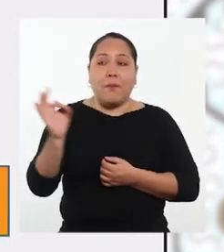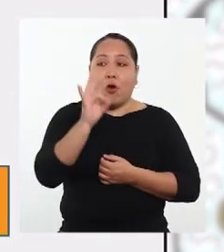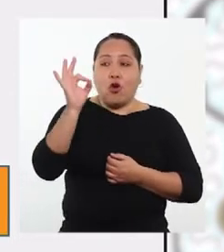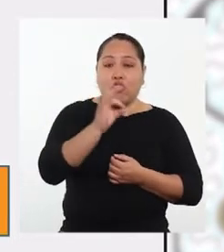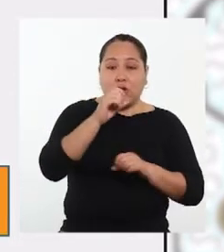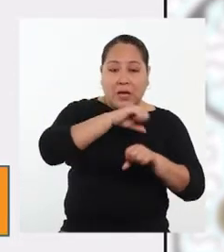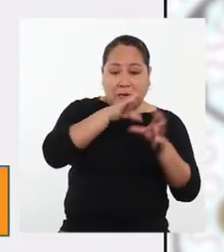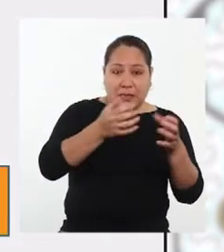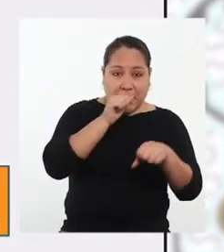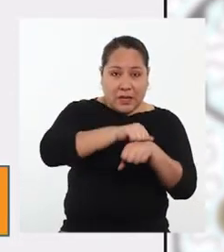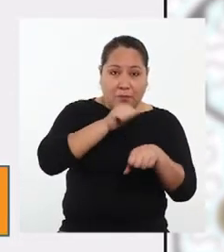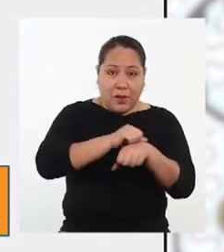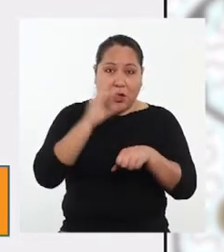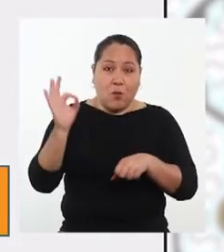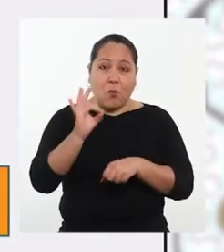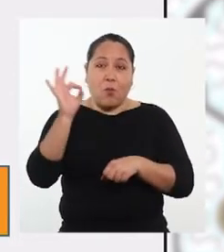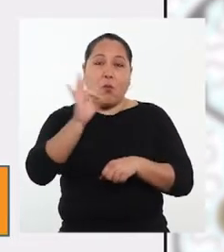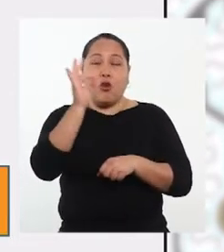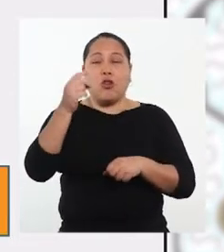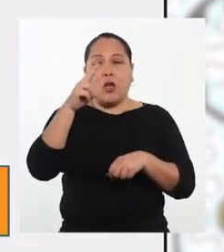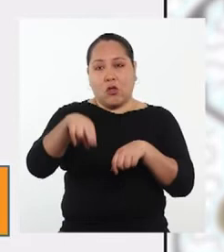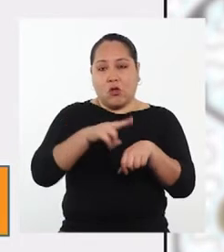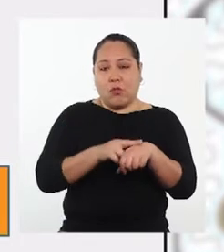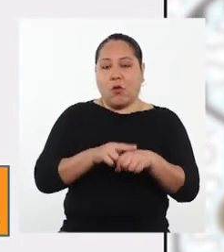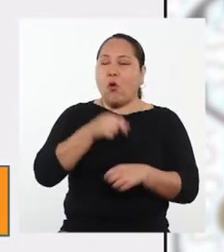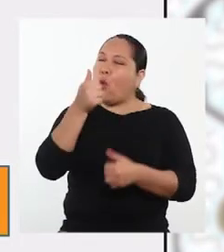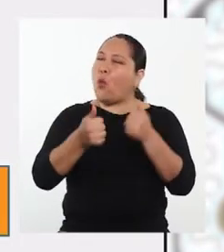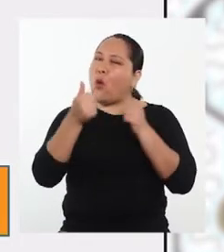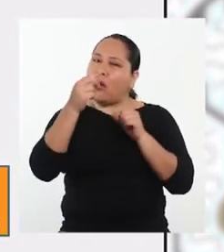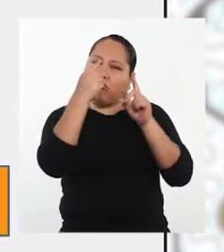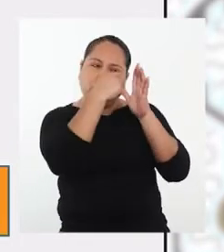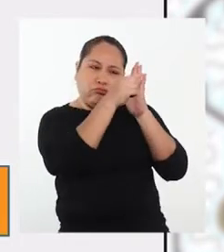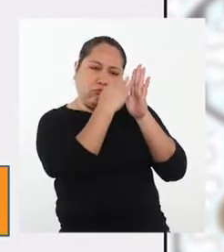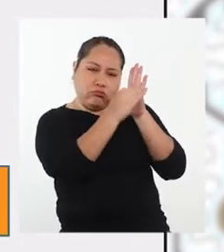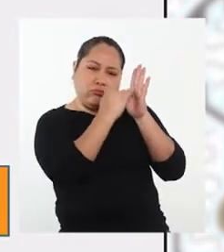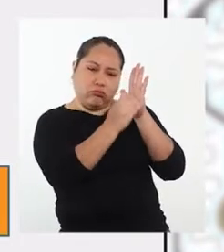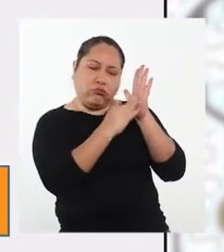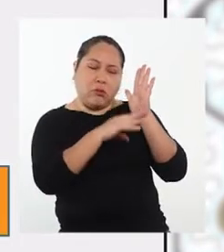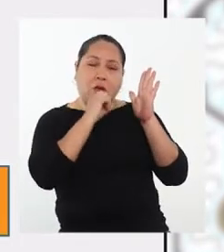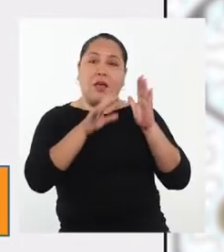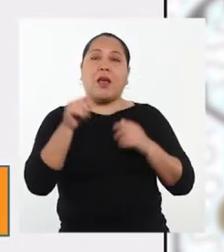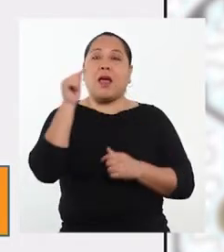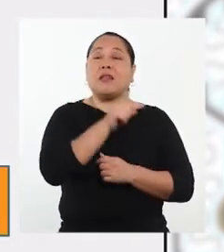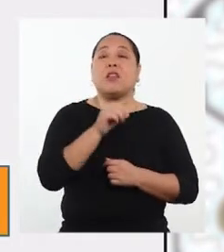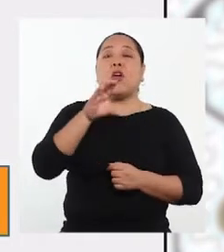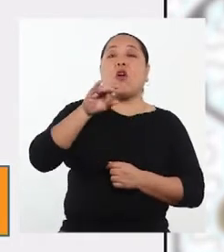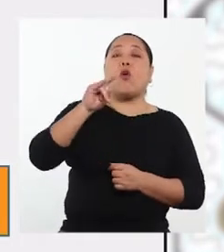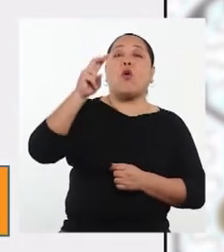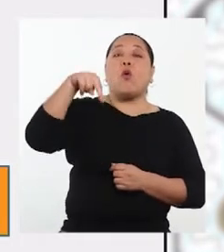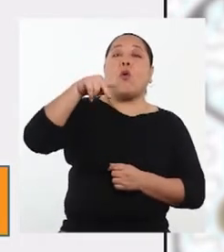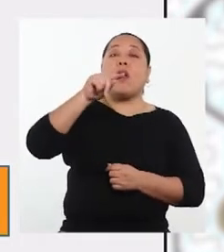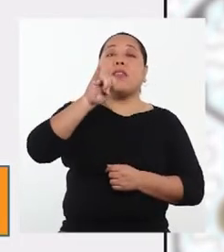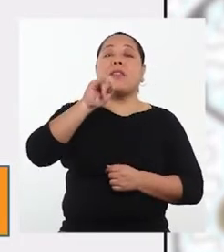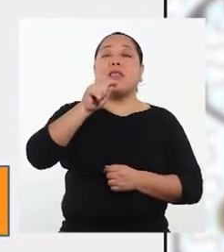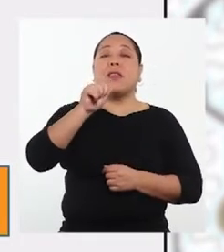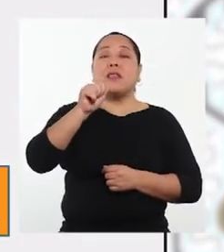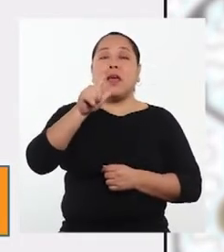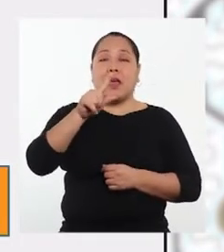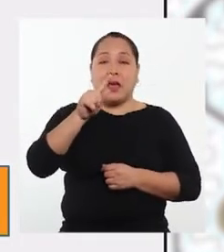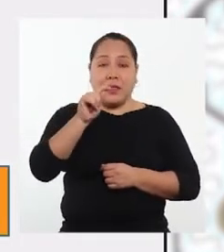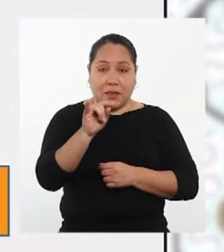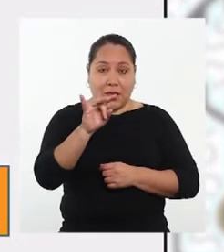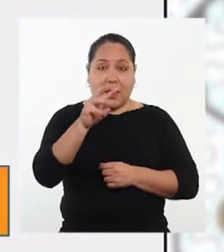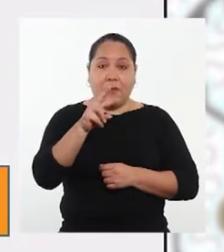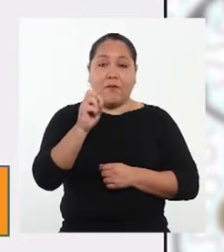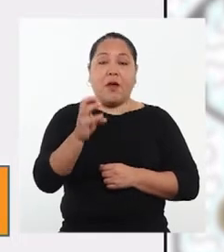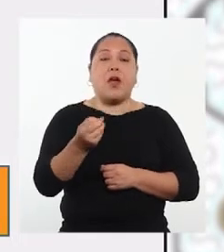moscas de las piedras y moscas normales. Entonces, ¿de qué tipo de variable estamos hablando? Es cuantitativa porque nos